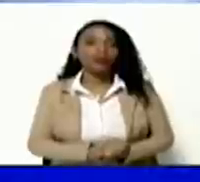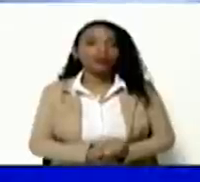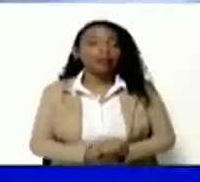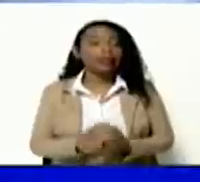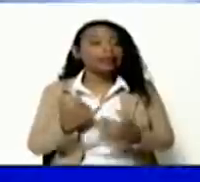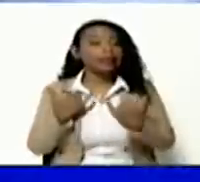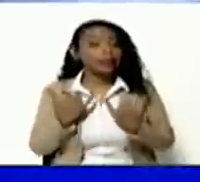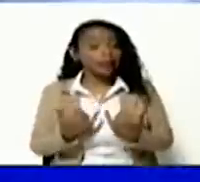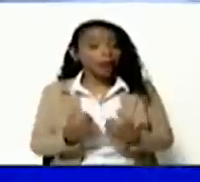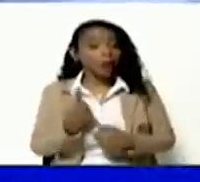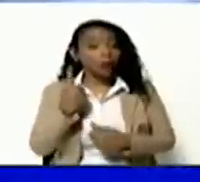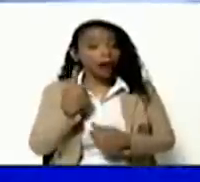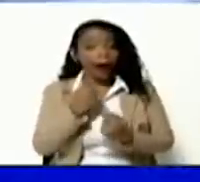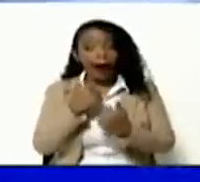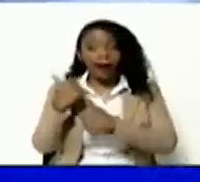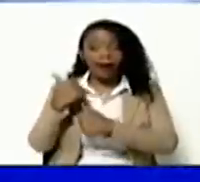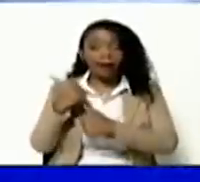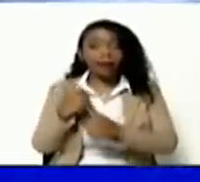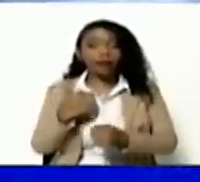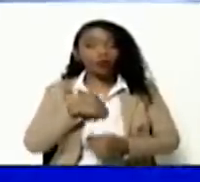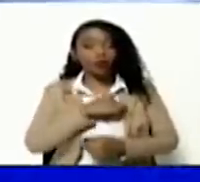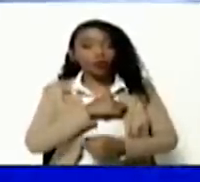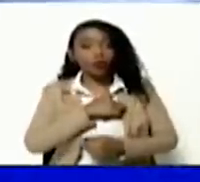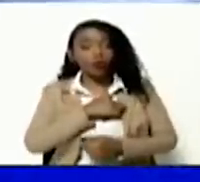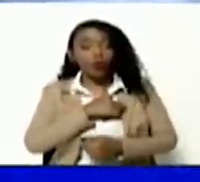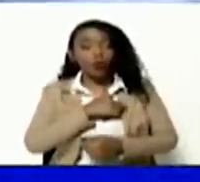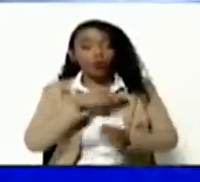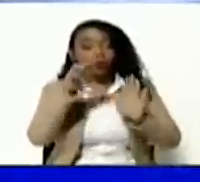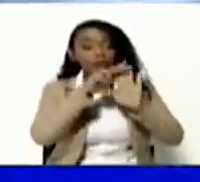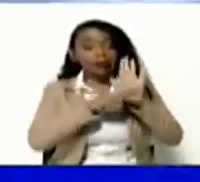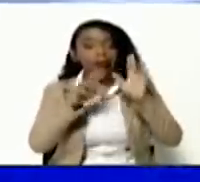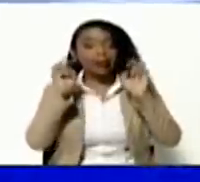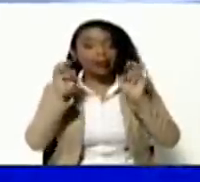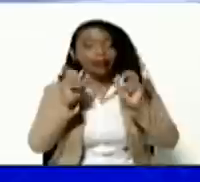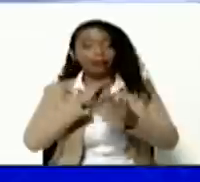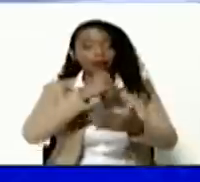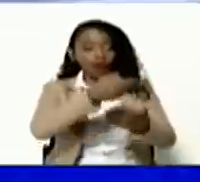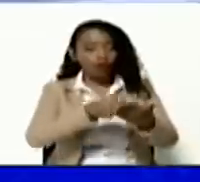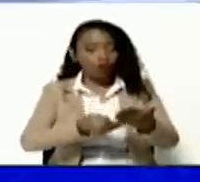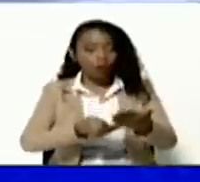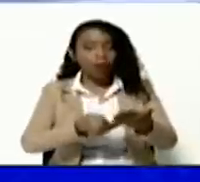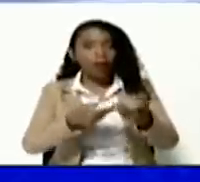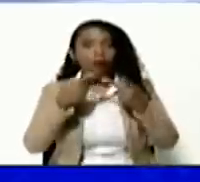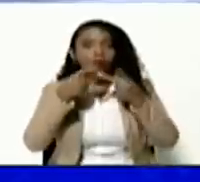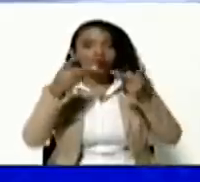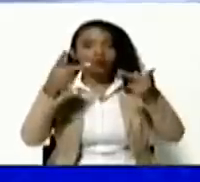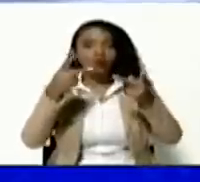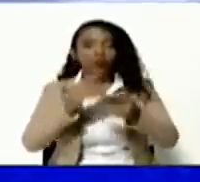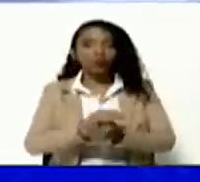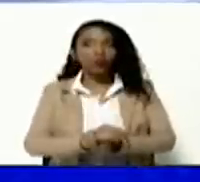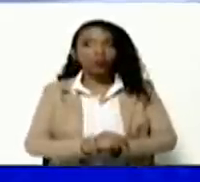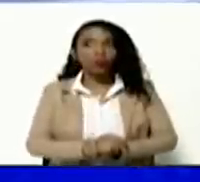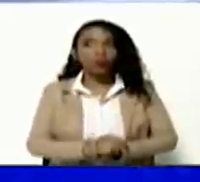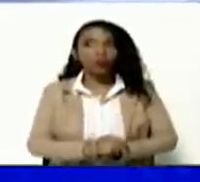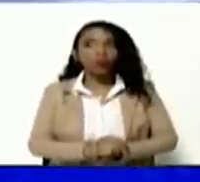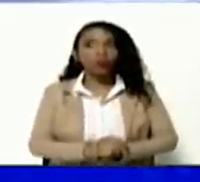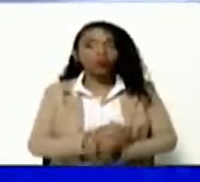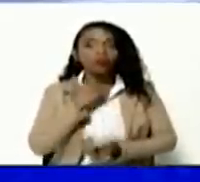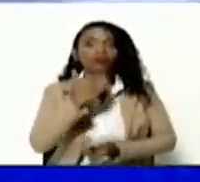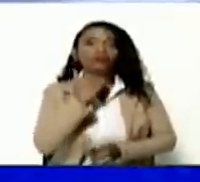ya en una de ellas estamos a nivel de informe ya se va a publicar en